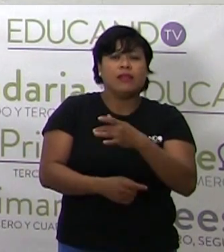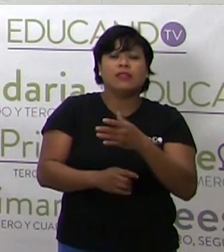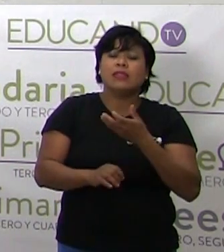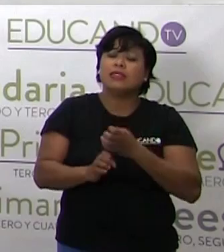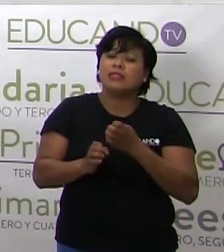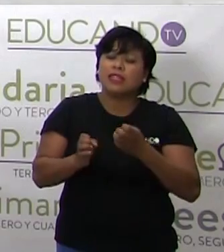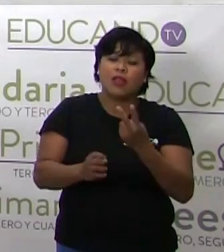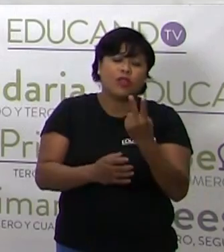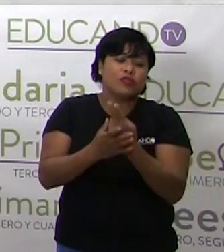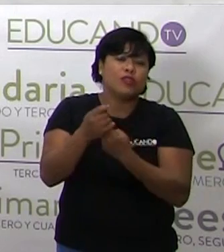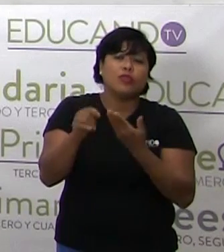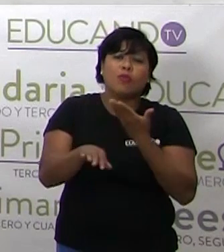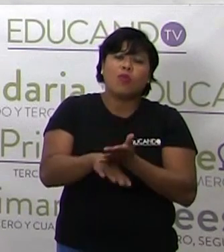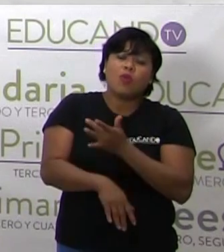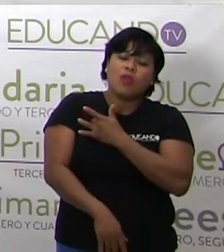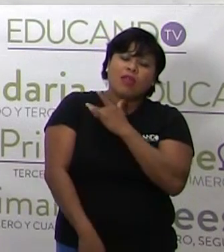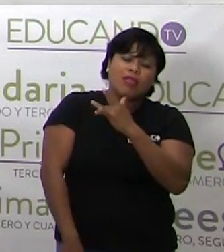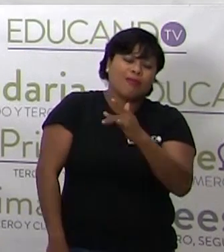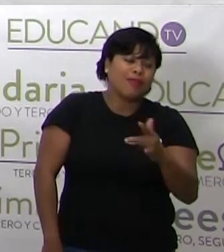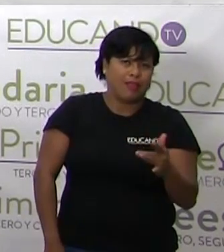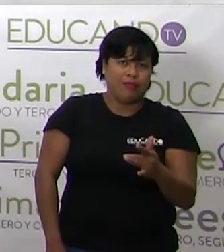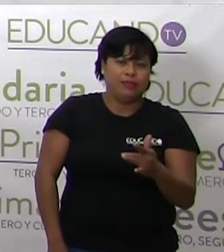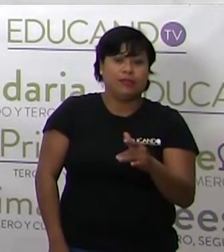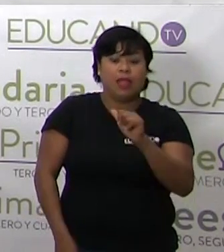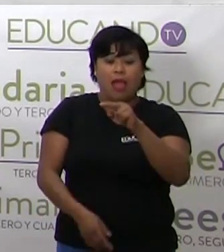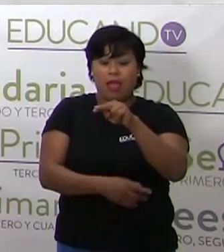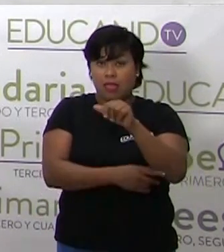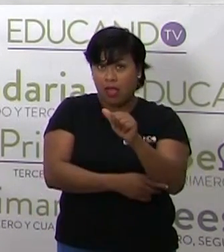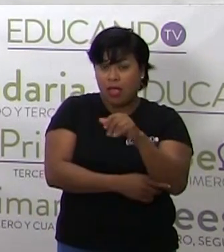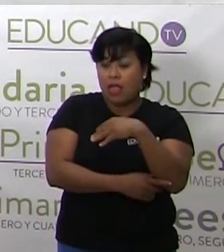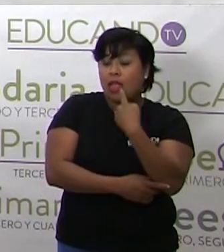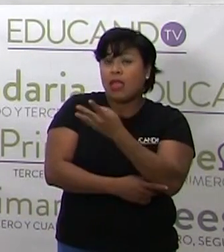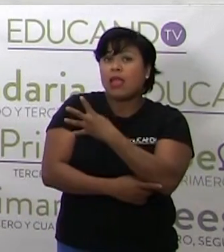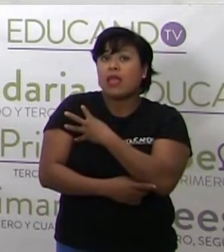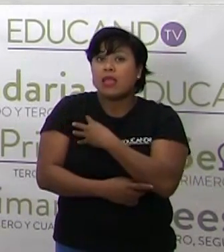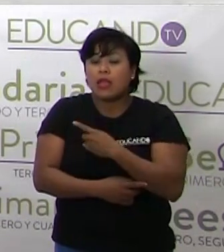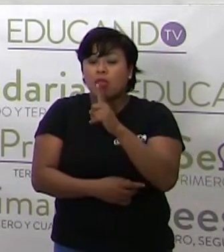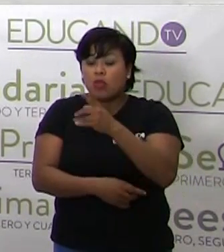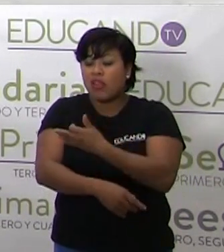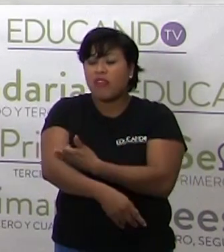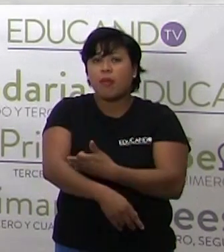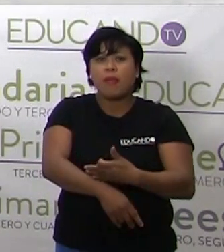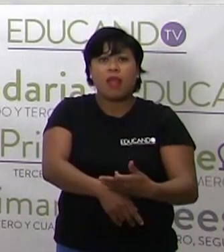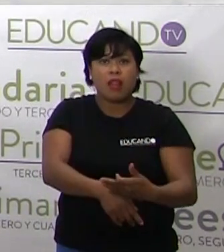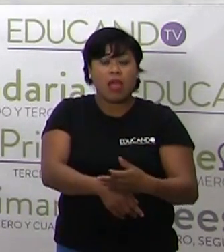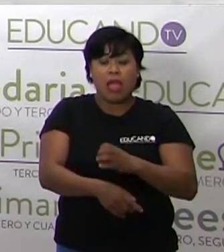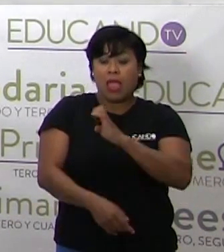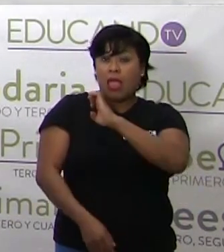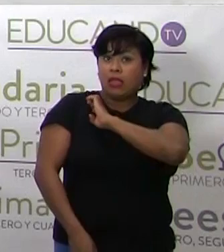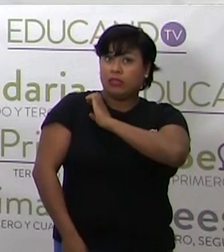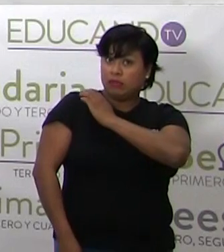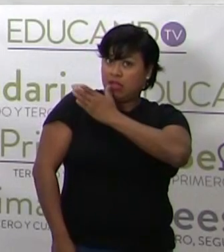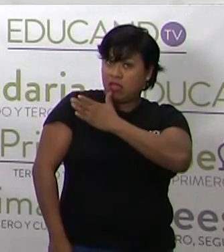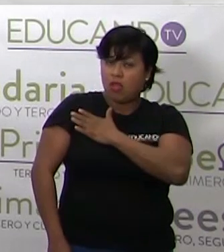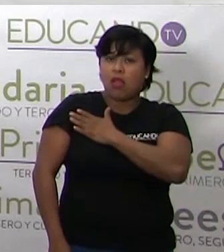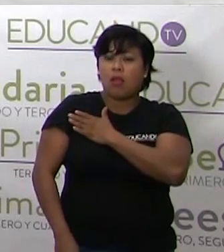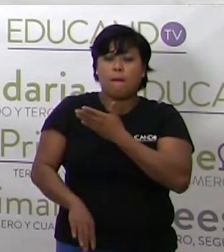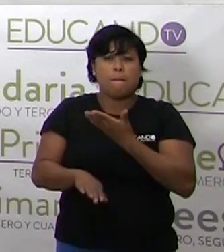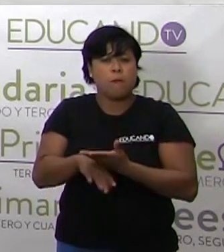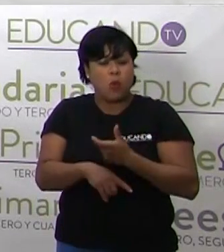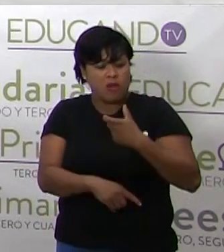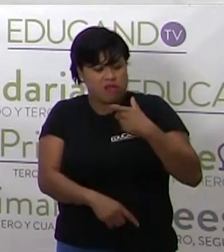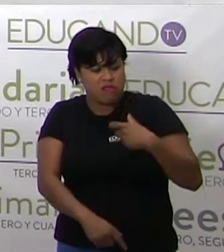muy enamorados. Ana era hija de una familia española muy